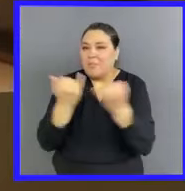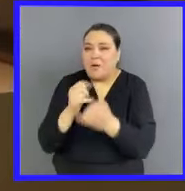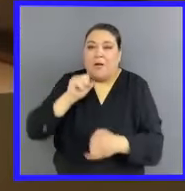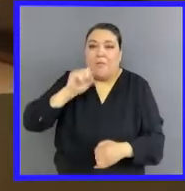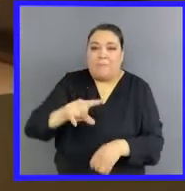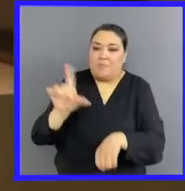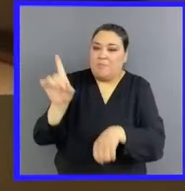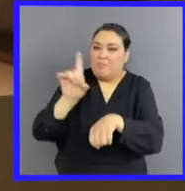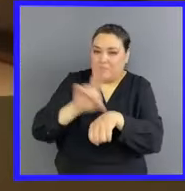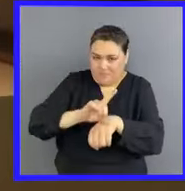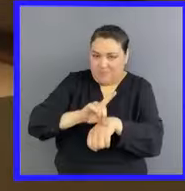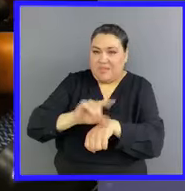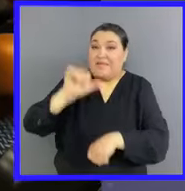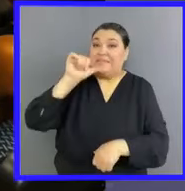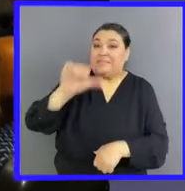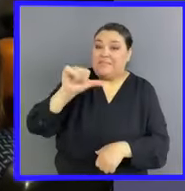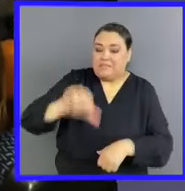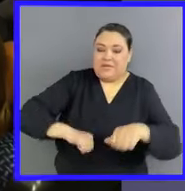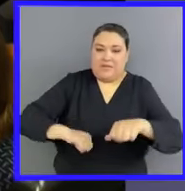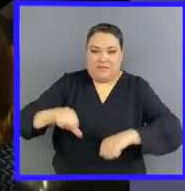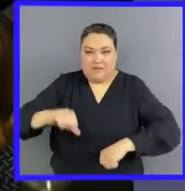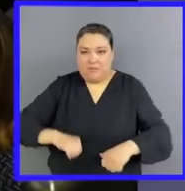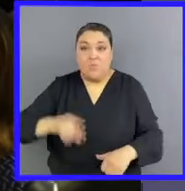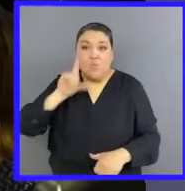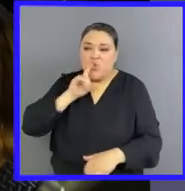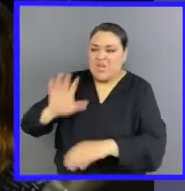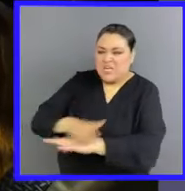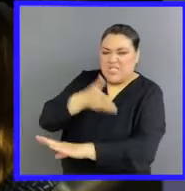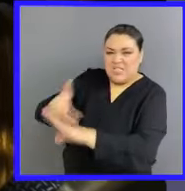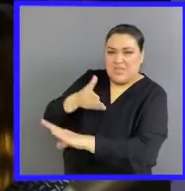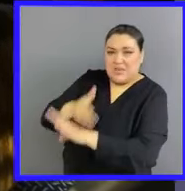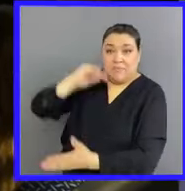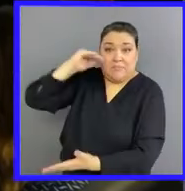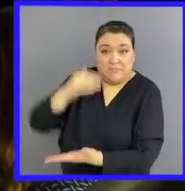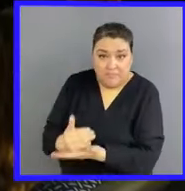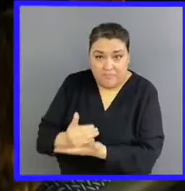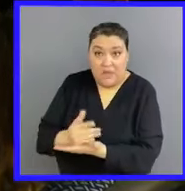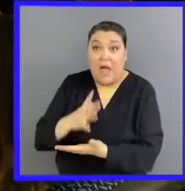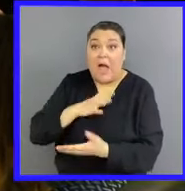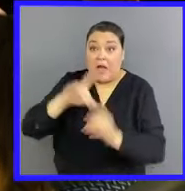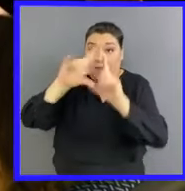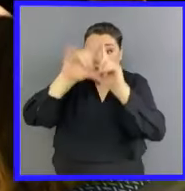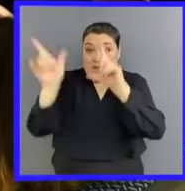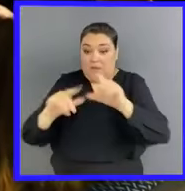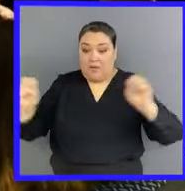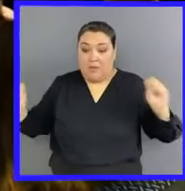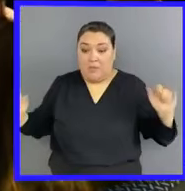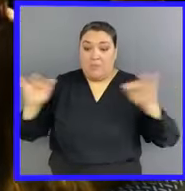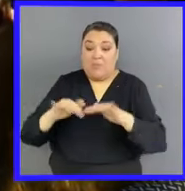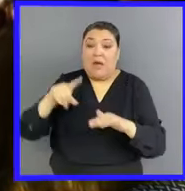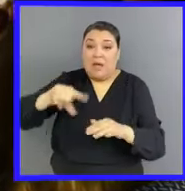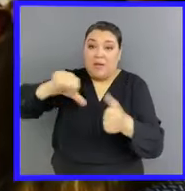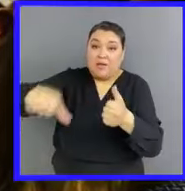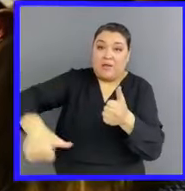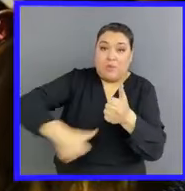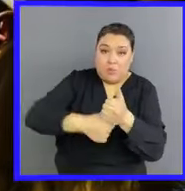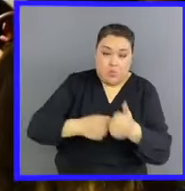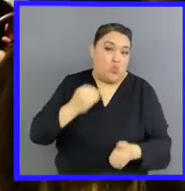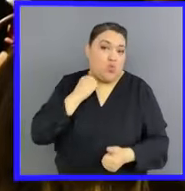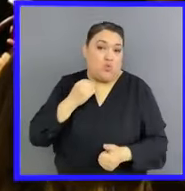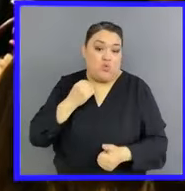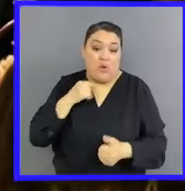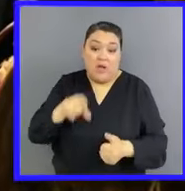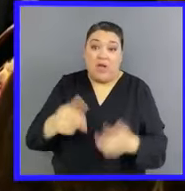de activismo en contra de la violencia de género, se inauguró el Encuentro Nacional de Asesoras Jurídicas en Representación Extraordinaria en Casos